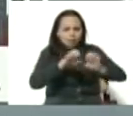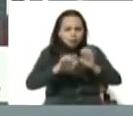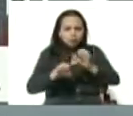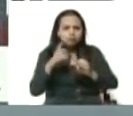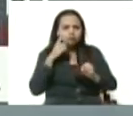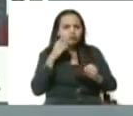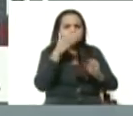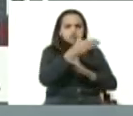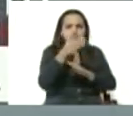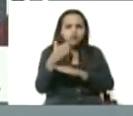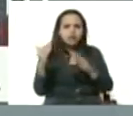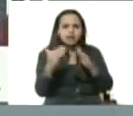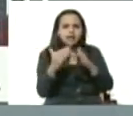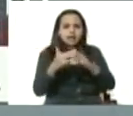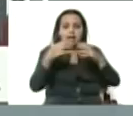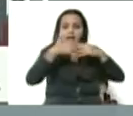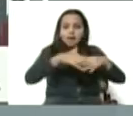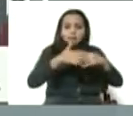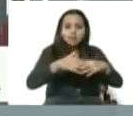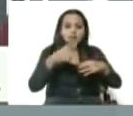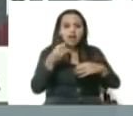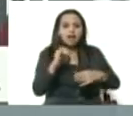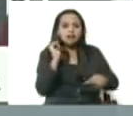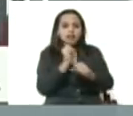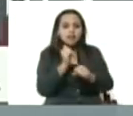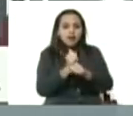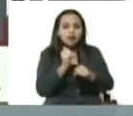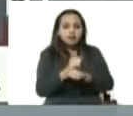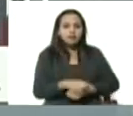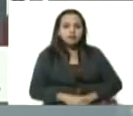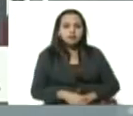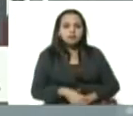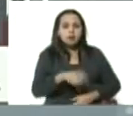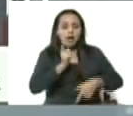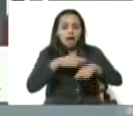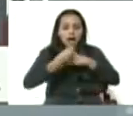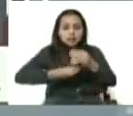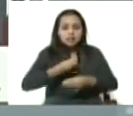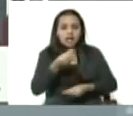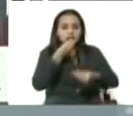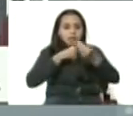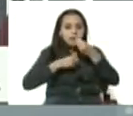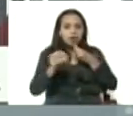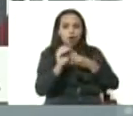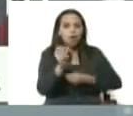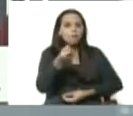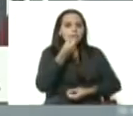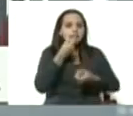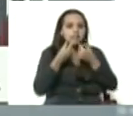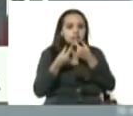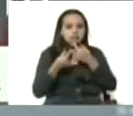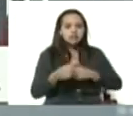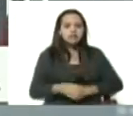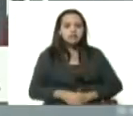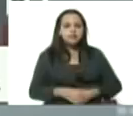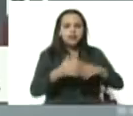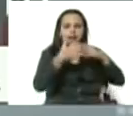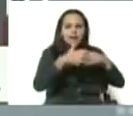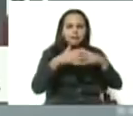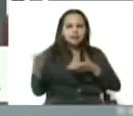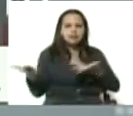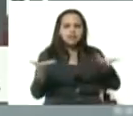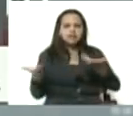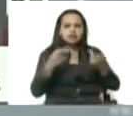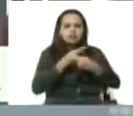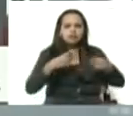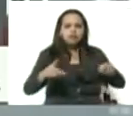las empresas que están trabajando para la producción de alimentos, de medicamentos, en las empresas de servicios